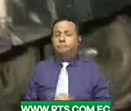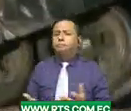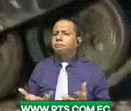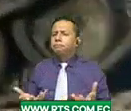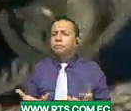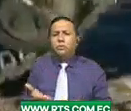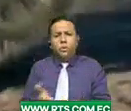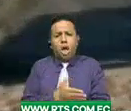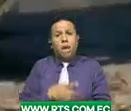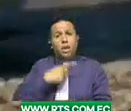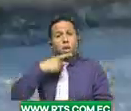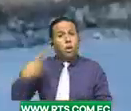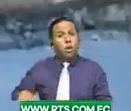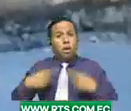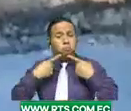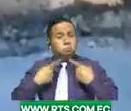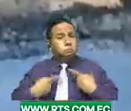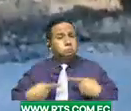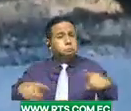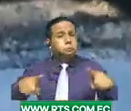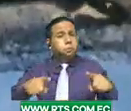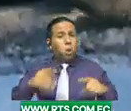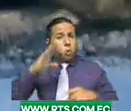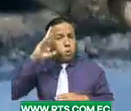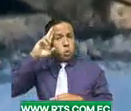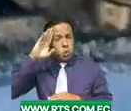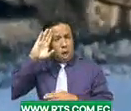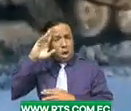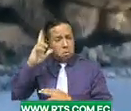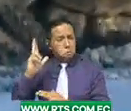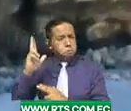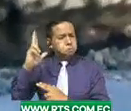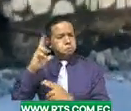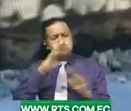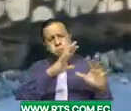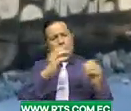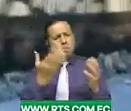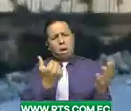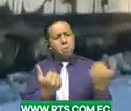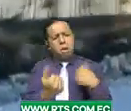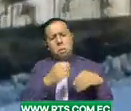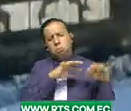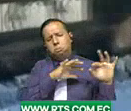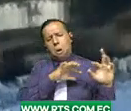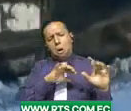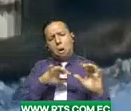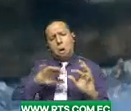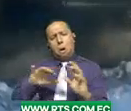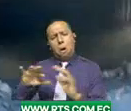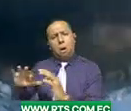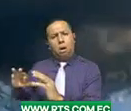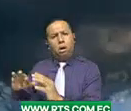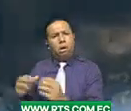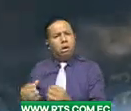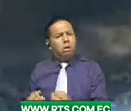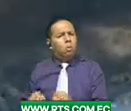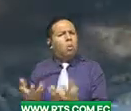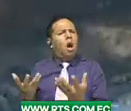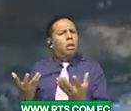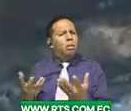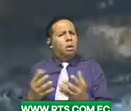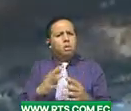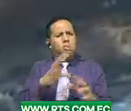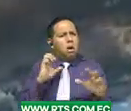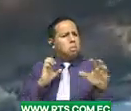Pese al anuncio ruso de retirada de sus tropas de la frontera ucraniana, se desconoce de cuántas unidades se trata y dónde estaban